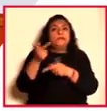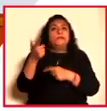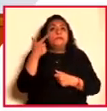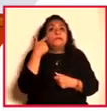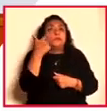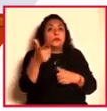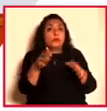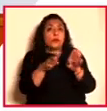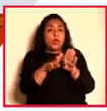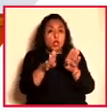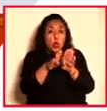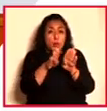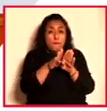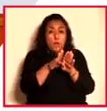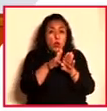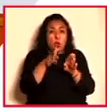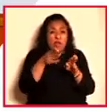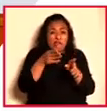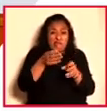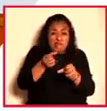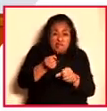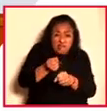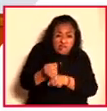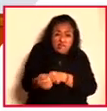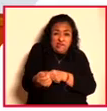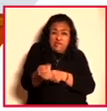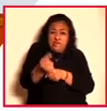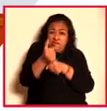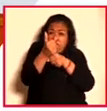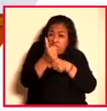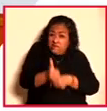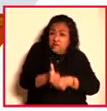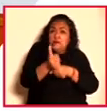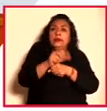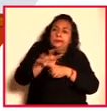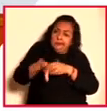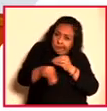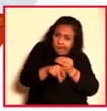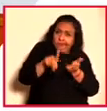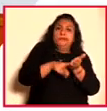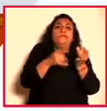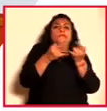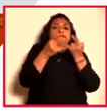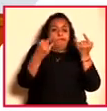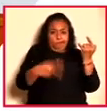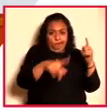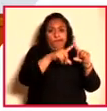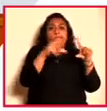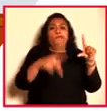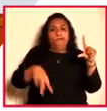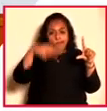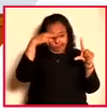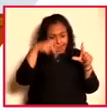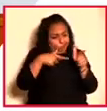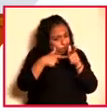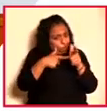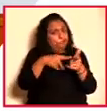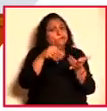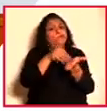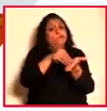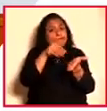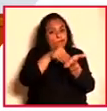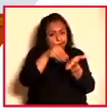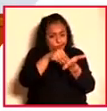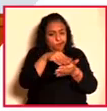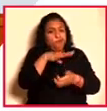los crímenes de tortura han formado parte de la historia de nuestro país y siguen sucediendo